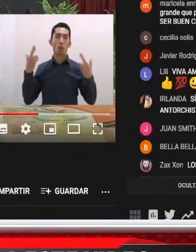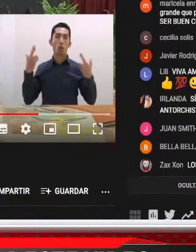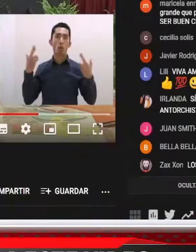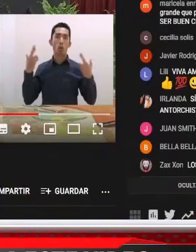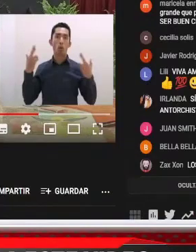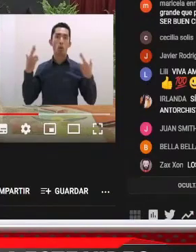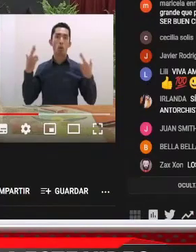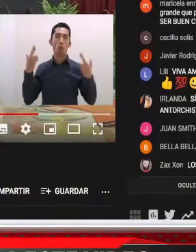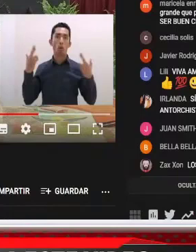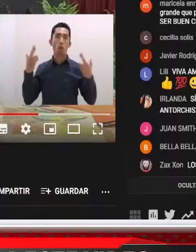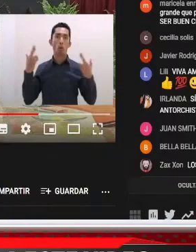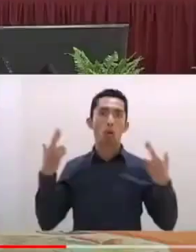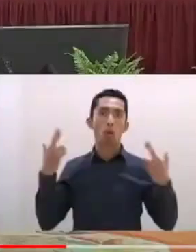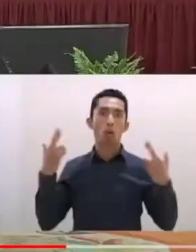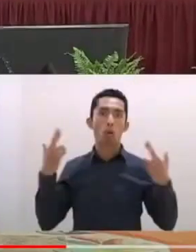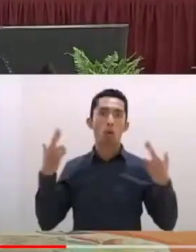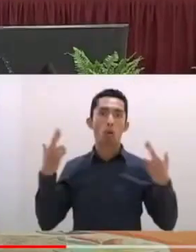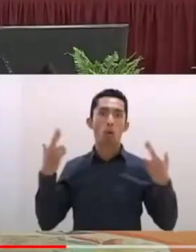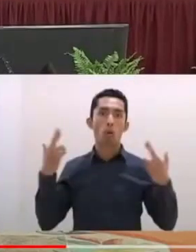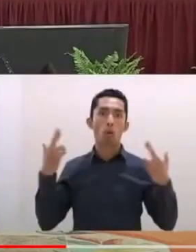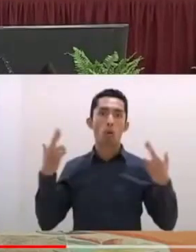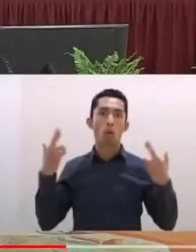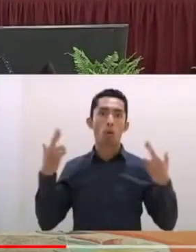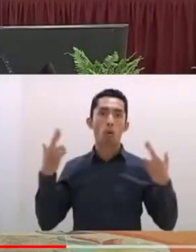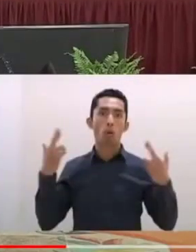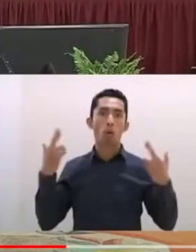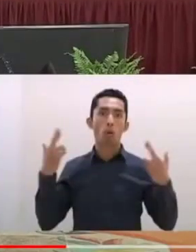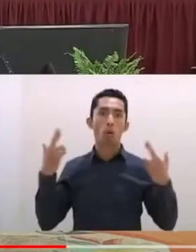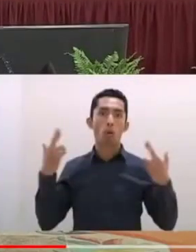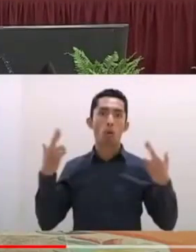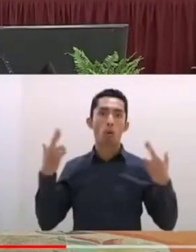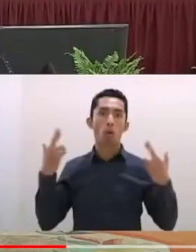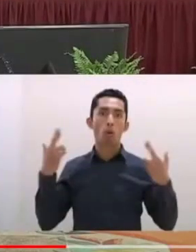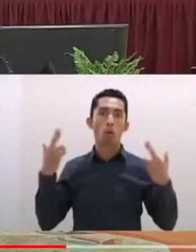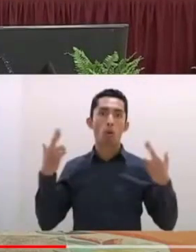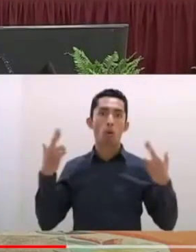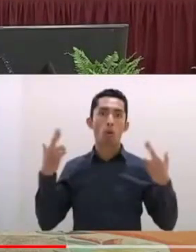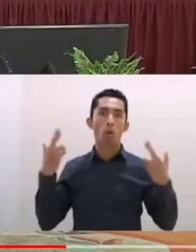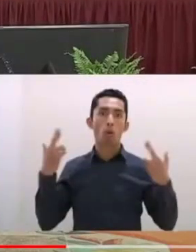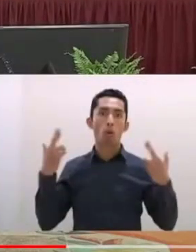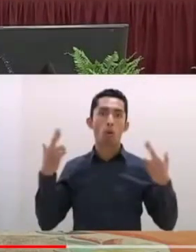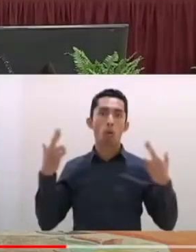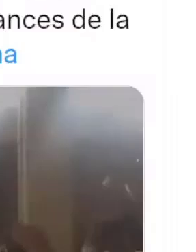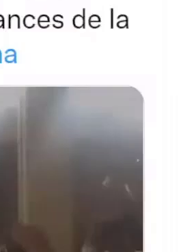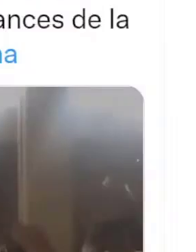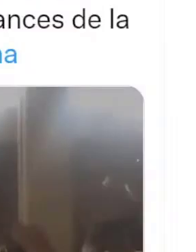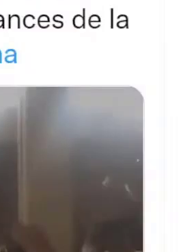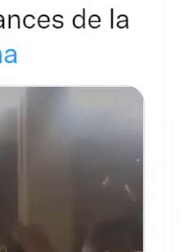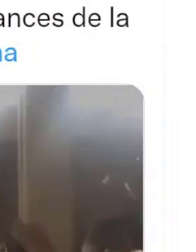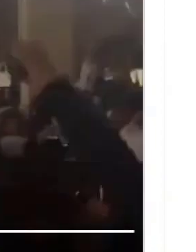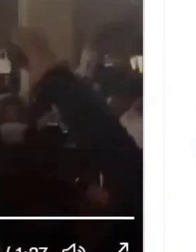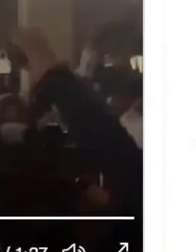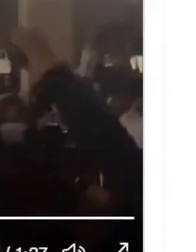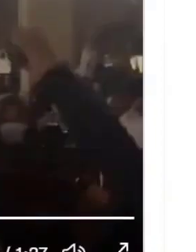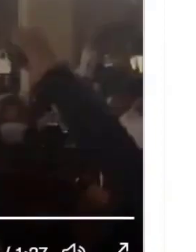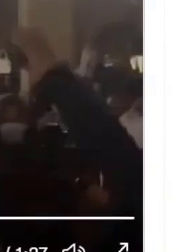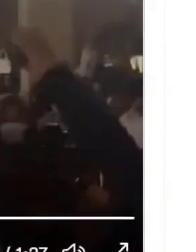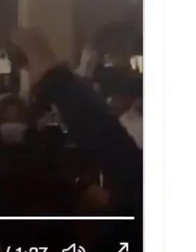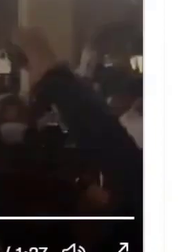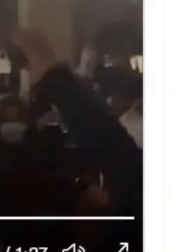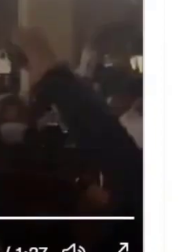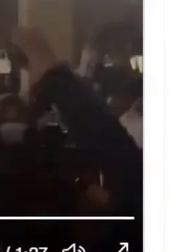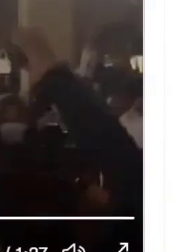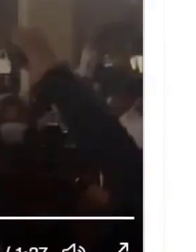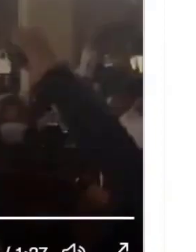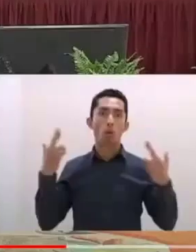que pues ahora sí que todos pudimos observar, ¿no? Este es el momento en el cual, pues, que digamos, coincide con el